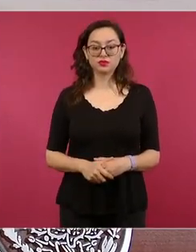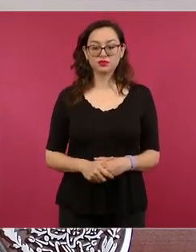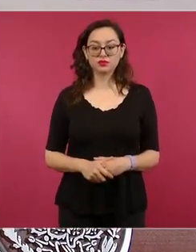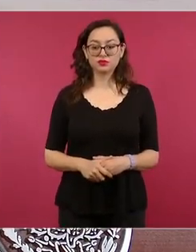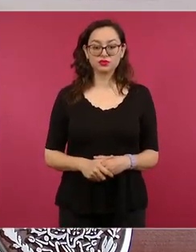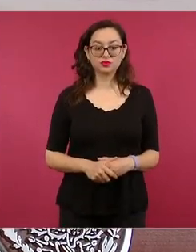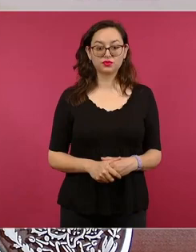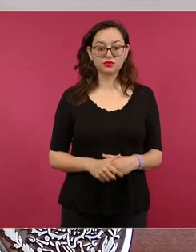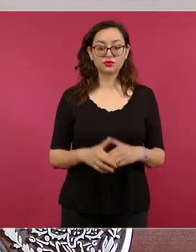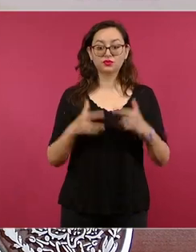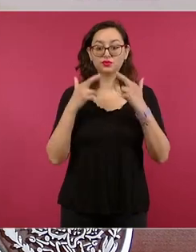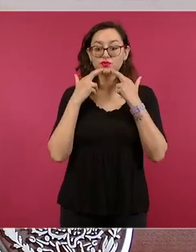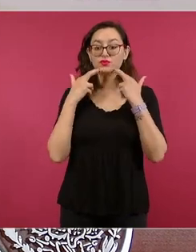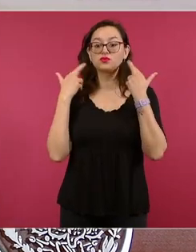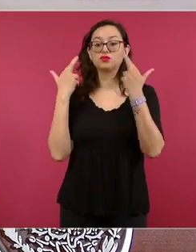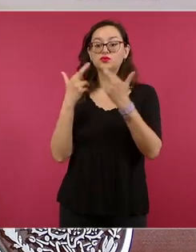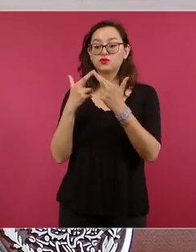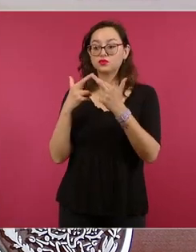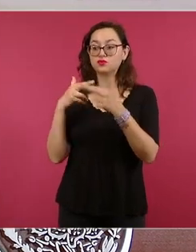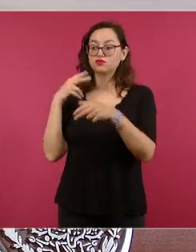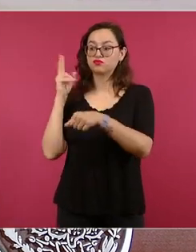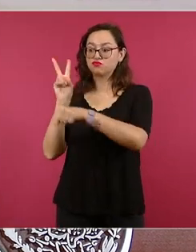para evaluar lo de salud.